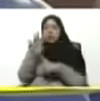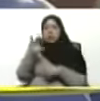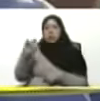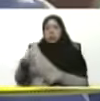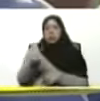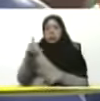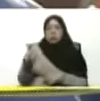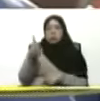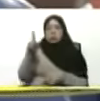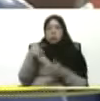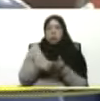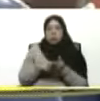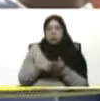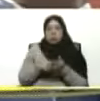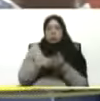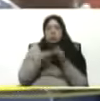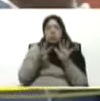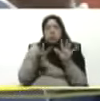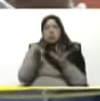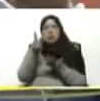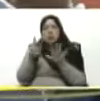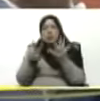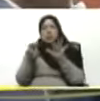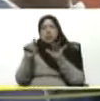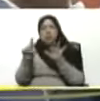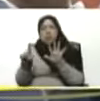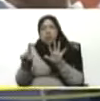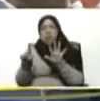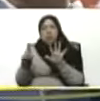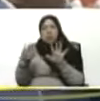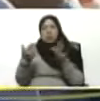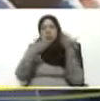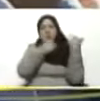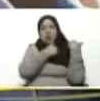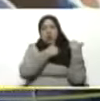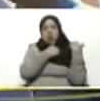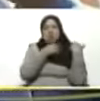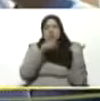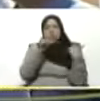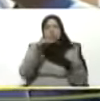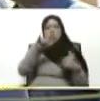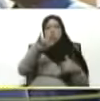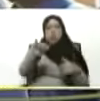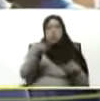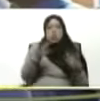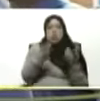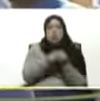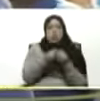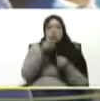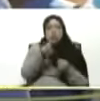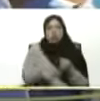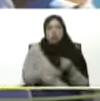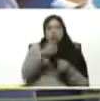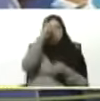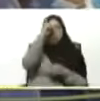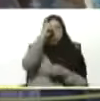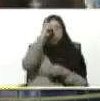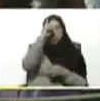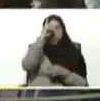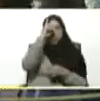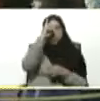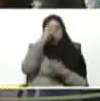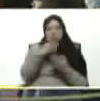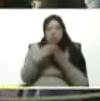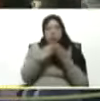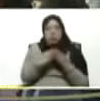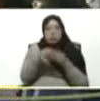de julio de 1976. Y Alí se encargó de Delcy y de Jorge, de terminarlos de